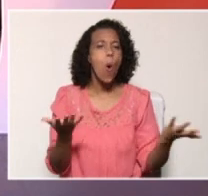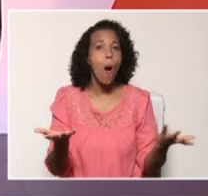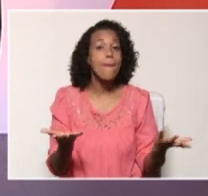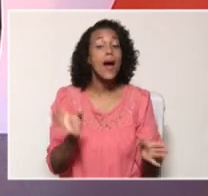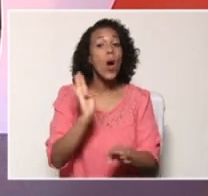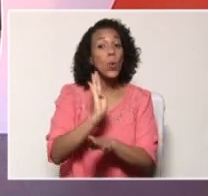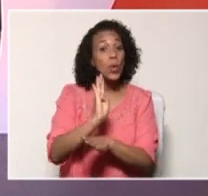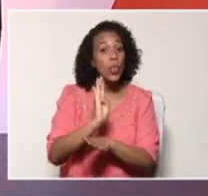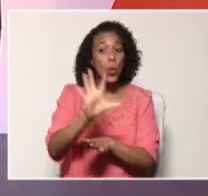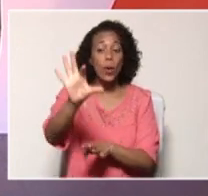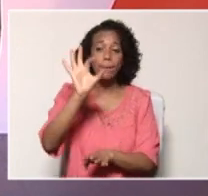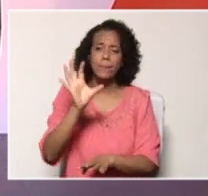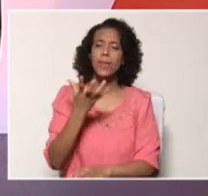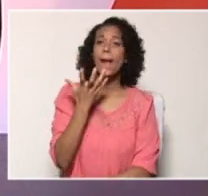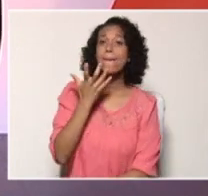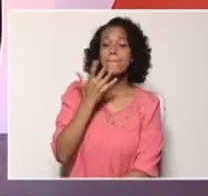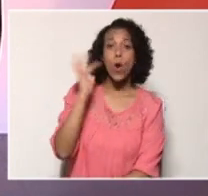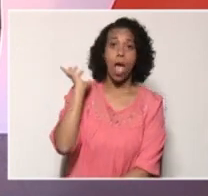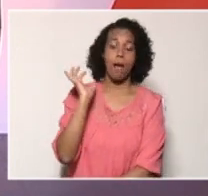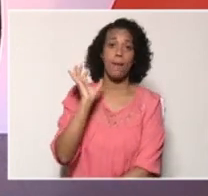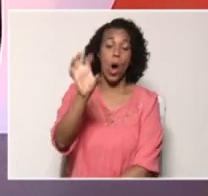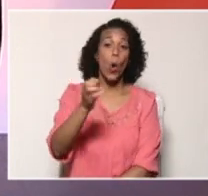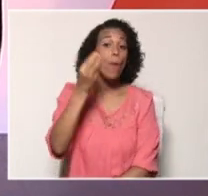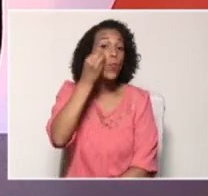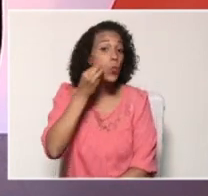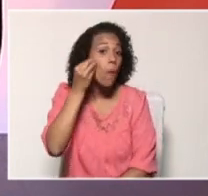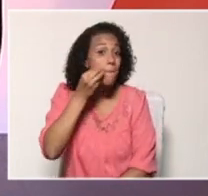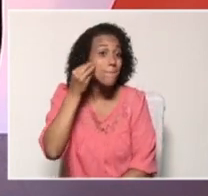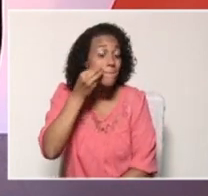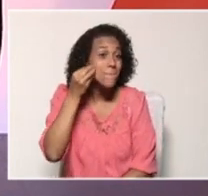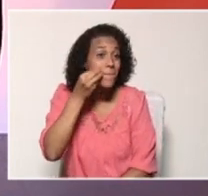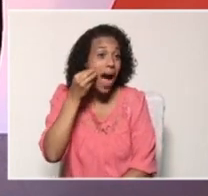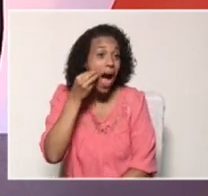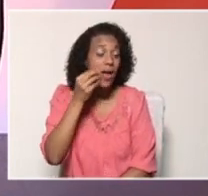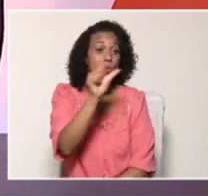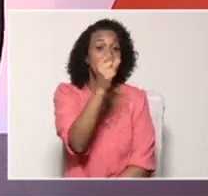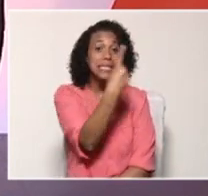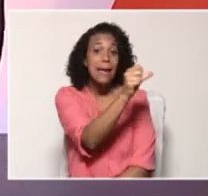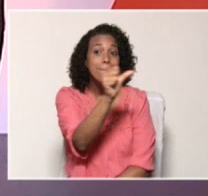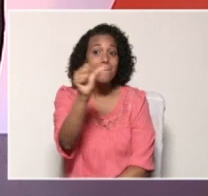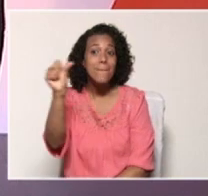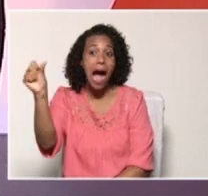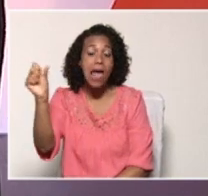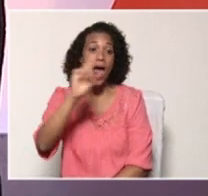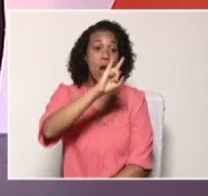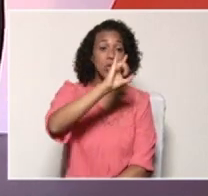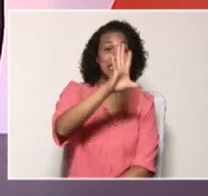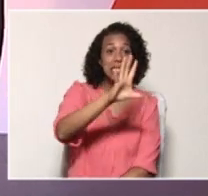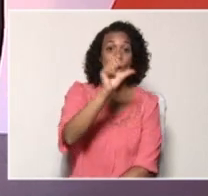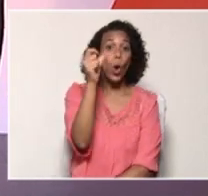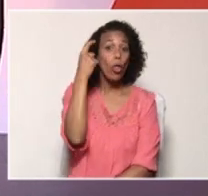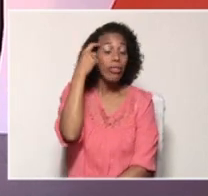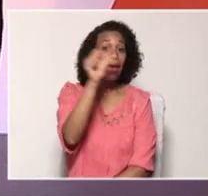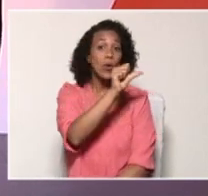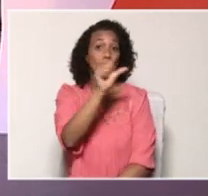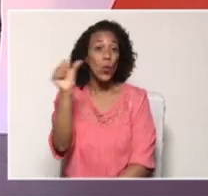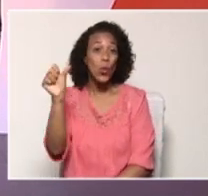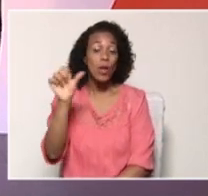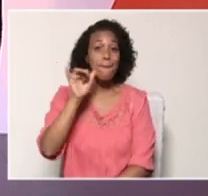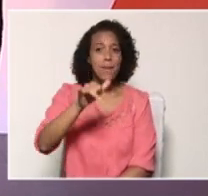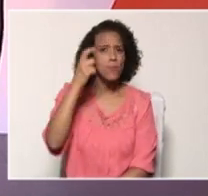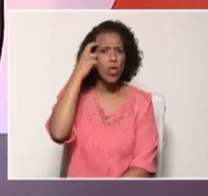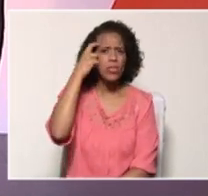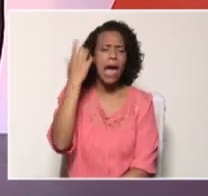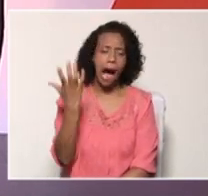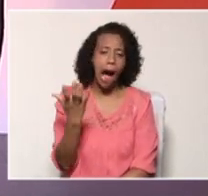ser cuidadosa. Por ejemplo, si yo voy a comprar tomates para una semana, yo sé que de pronto, y no los voy a utilizar el mismo